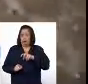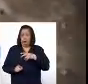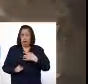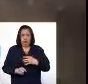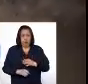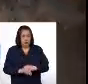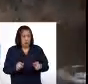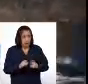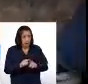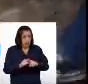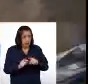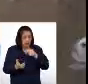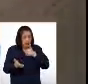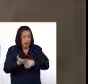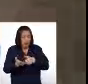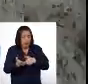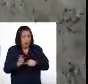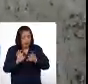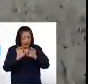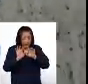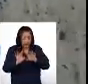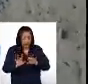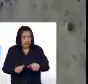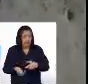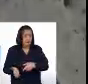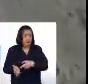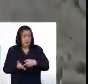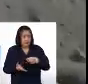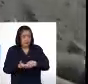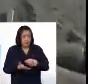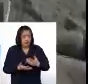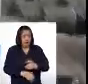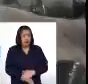así como una carta extorsiva.